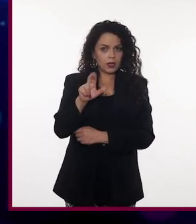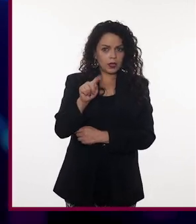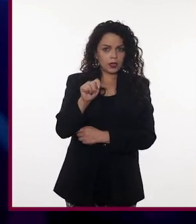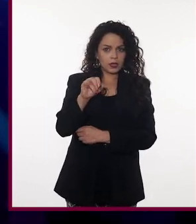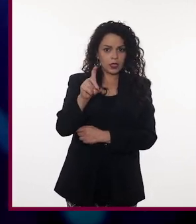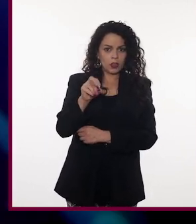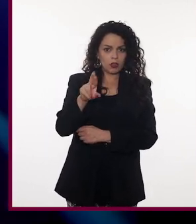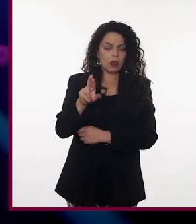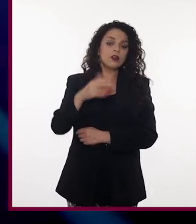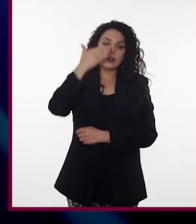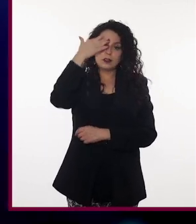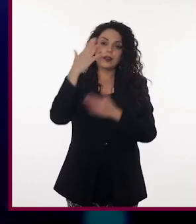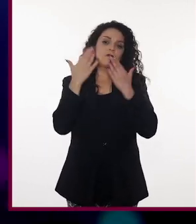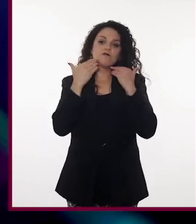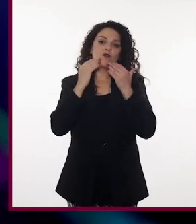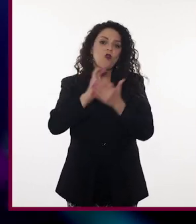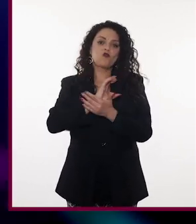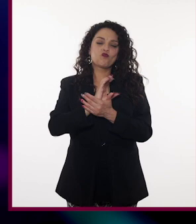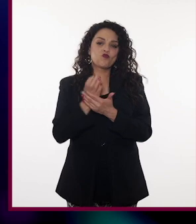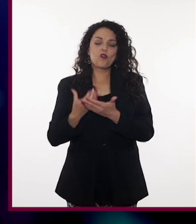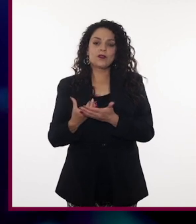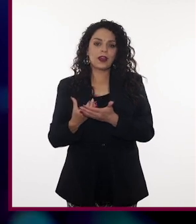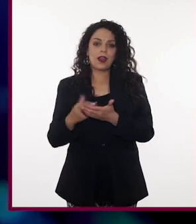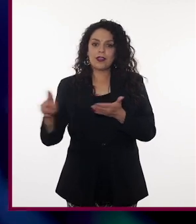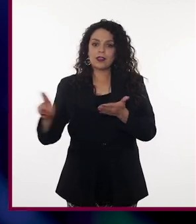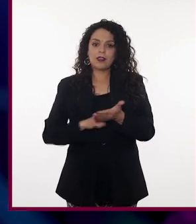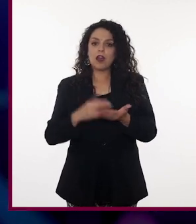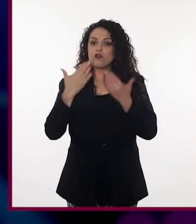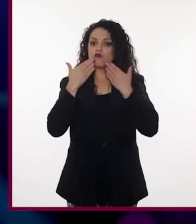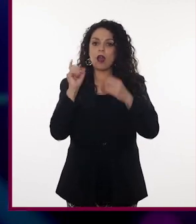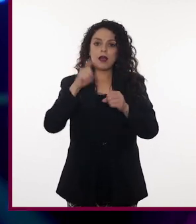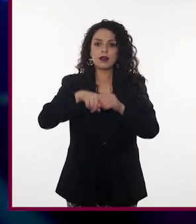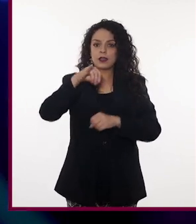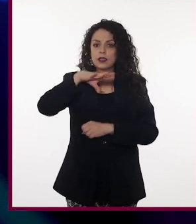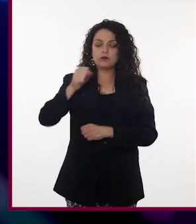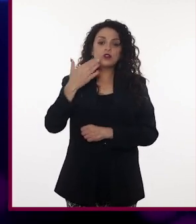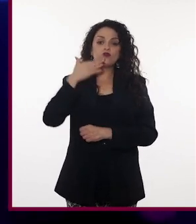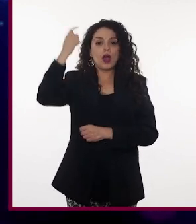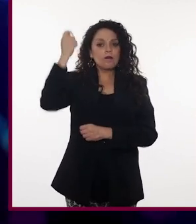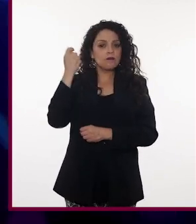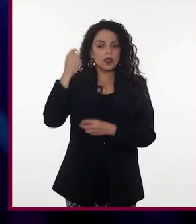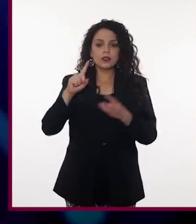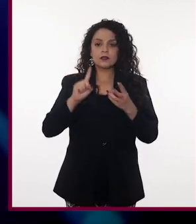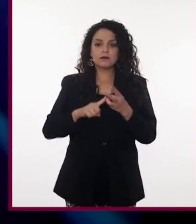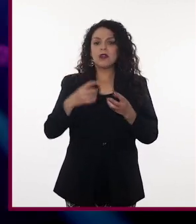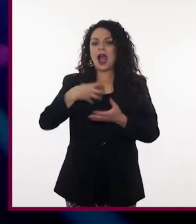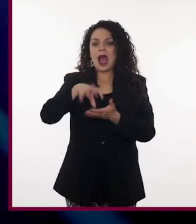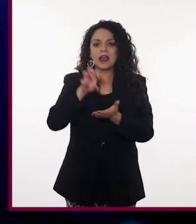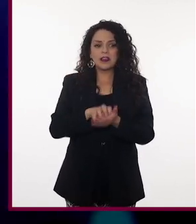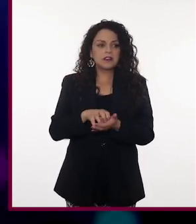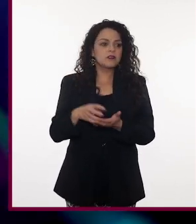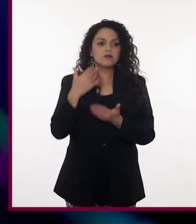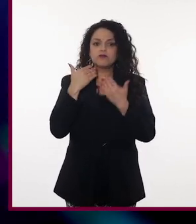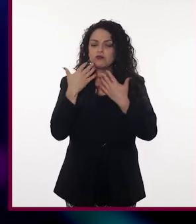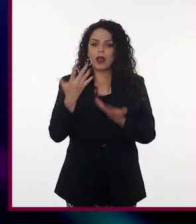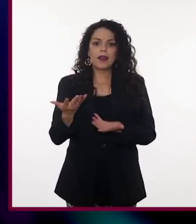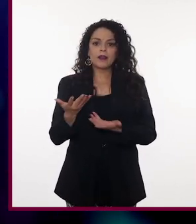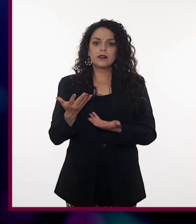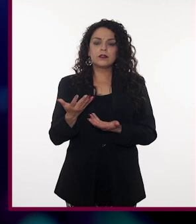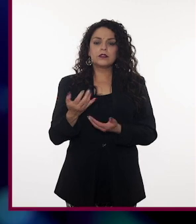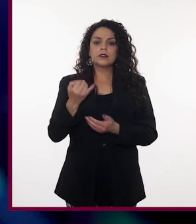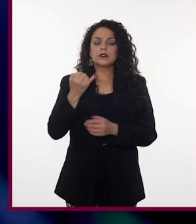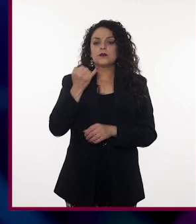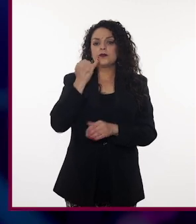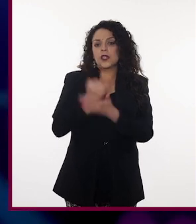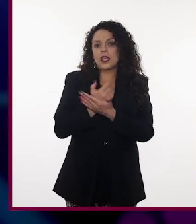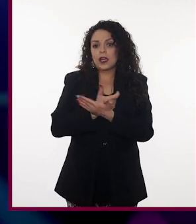inmediato que no tienen contrato laboral, que no tienen seguridad social, que no tienen pensión, que no tienen aguinaldo, que no tienen incapacidad temporal,